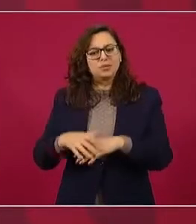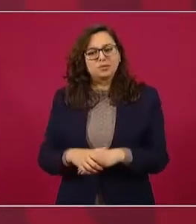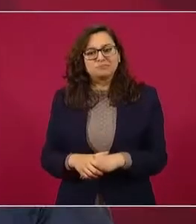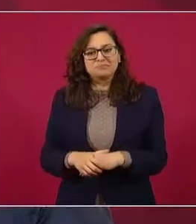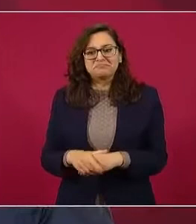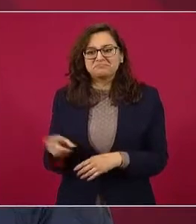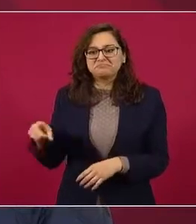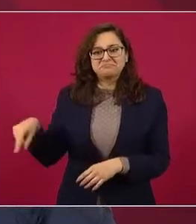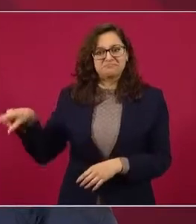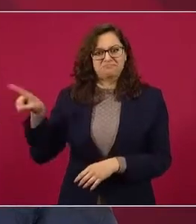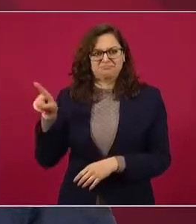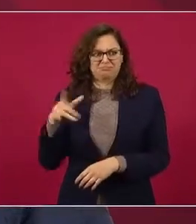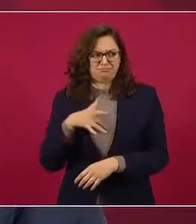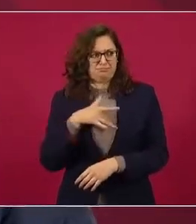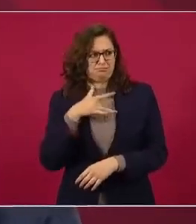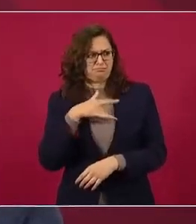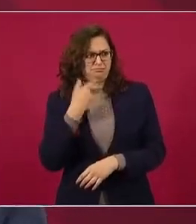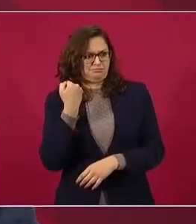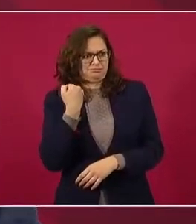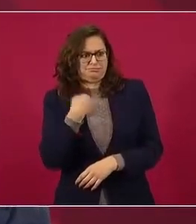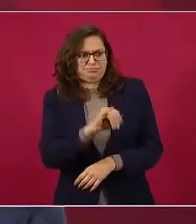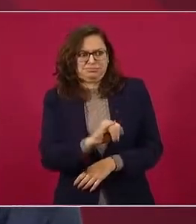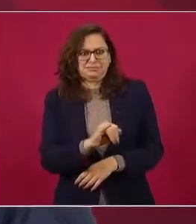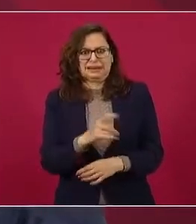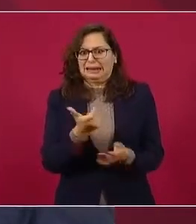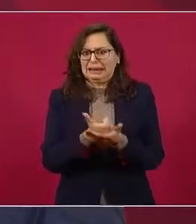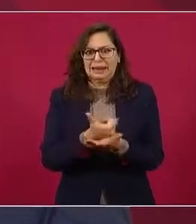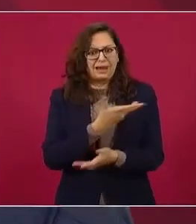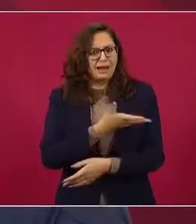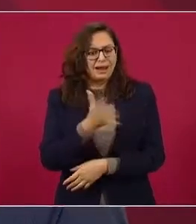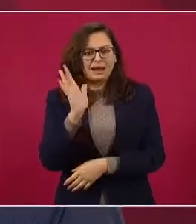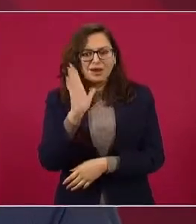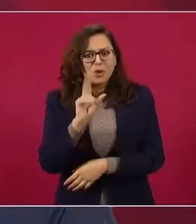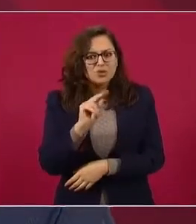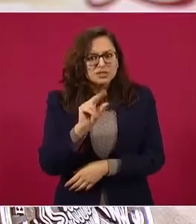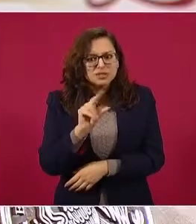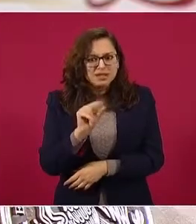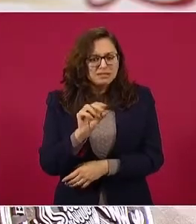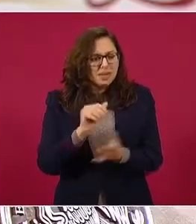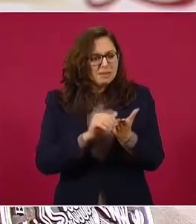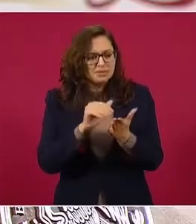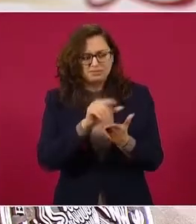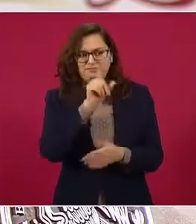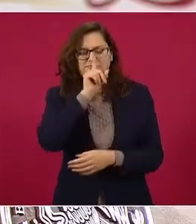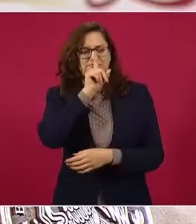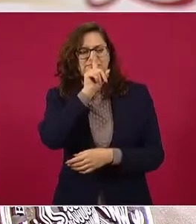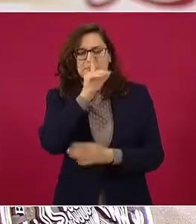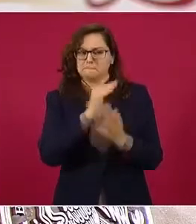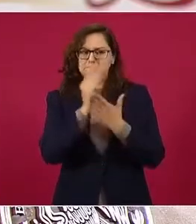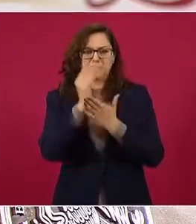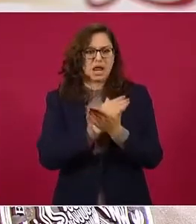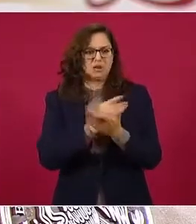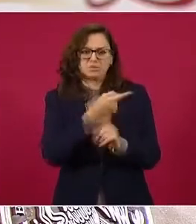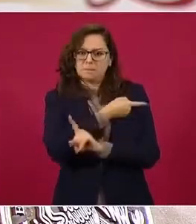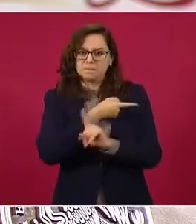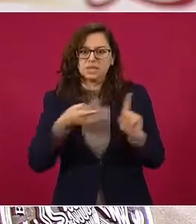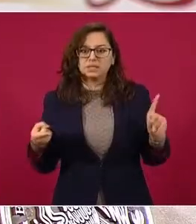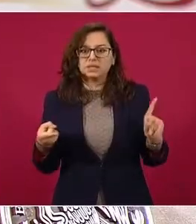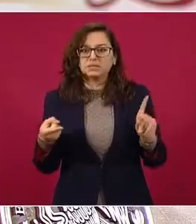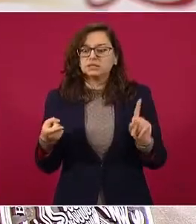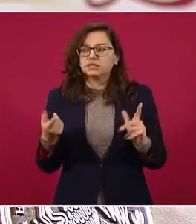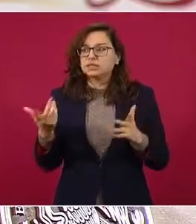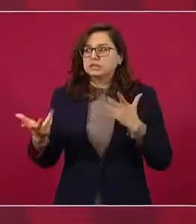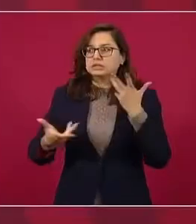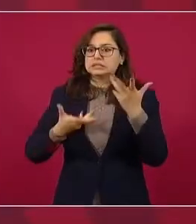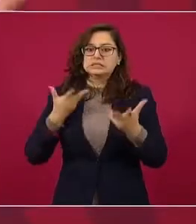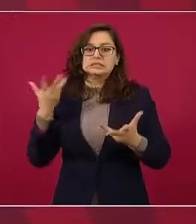nadie quería pagar arriba de la mitad de lo que le habían costado a Pemex. Entonces, no solo fue un